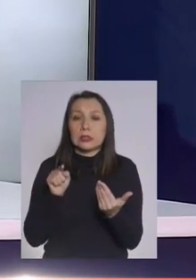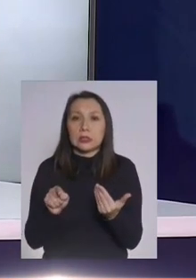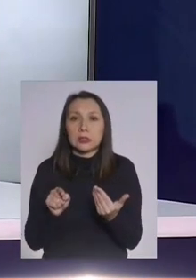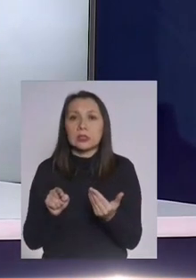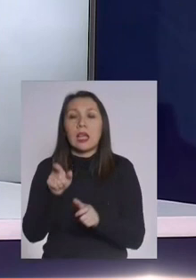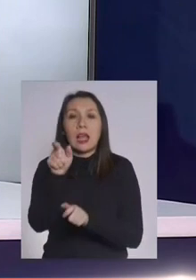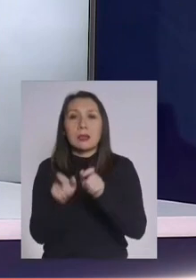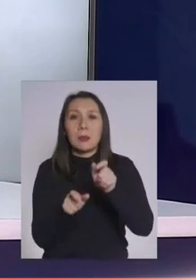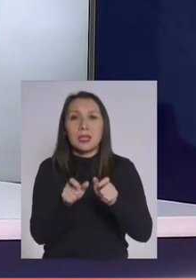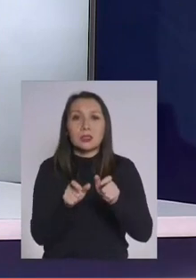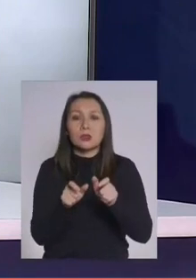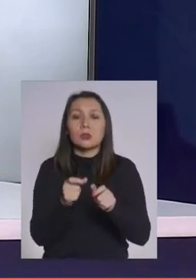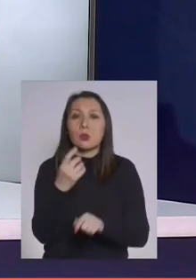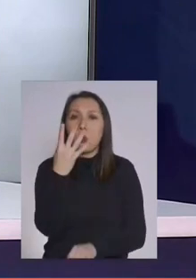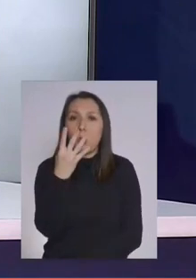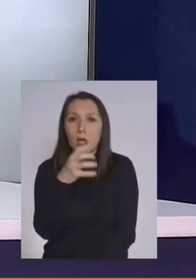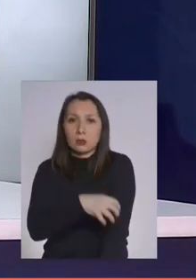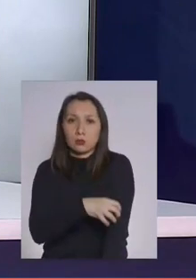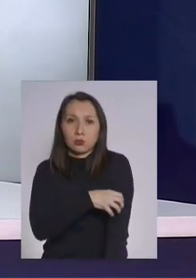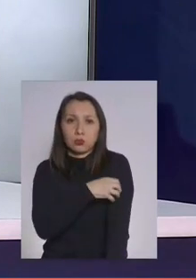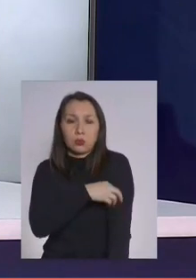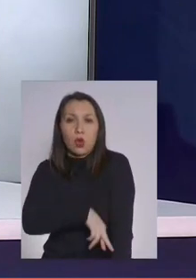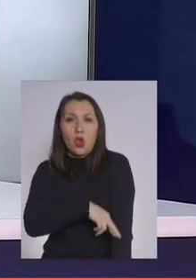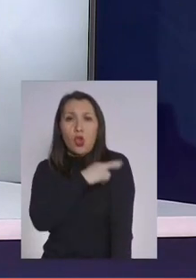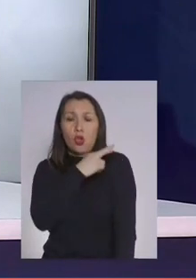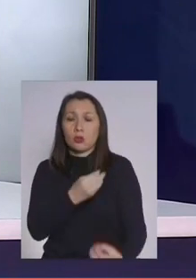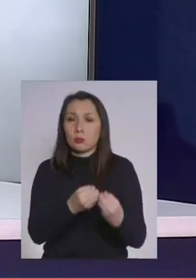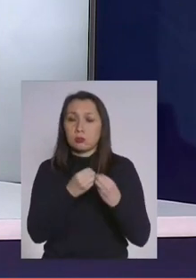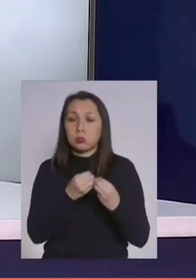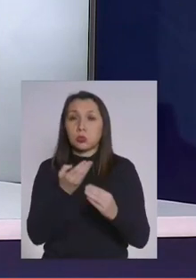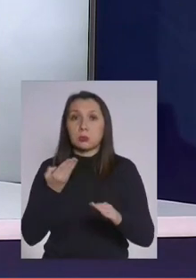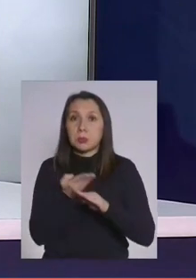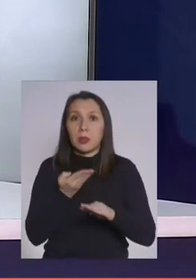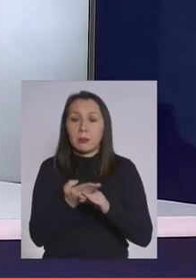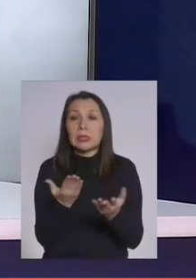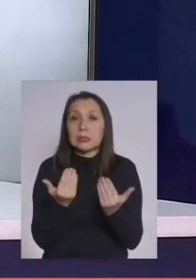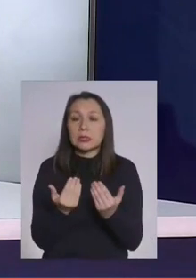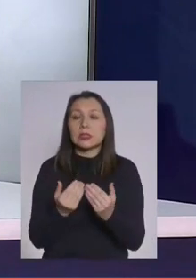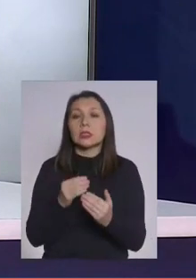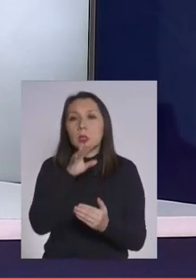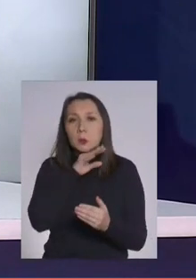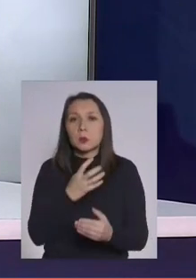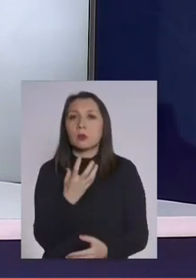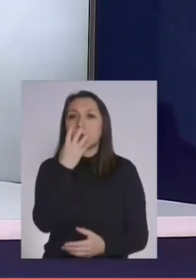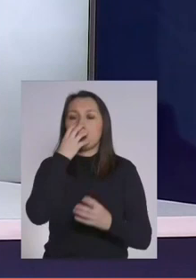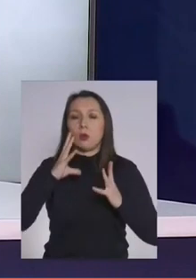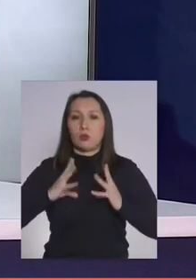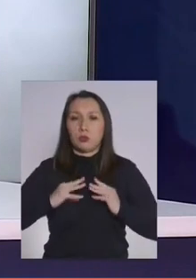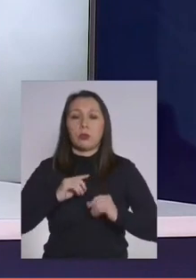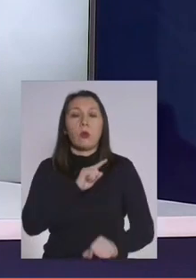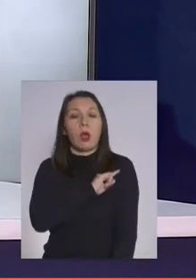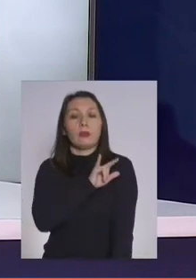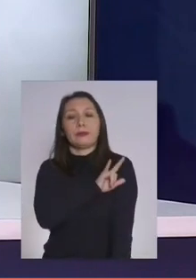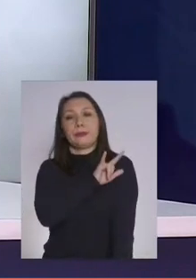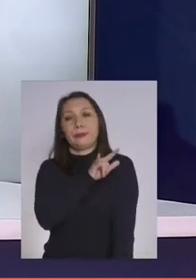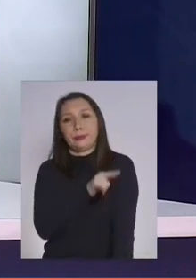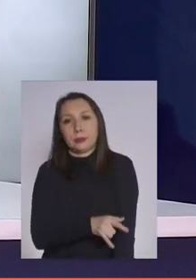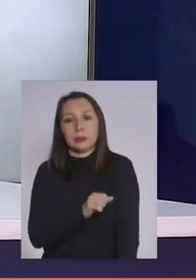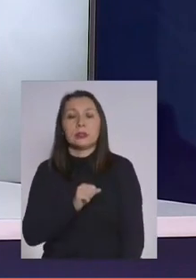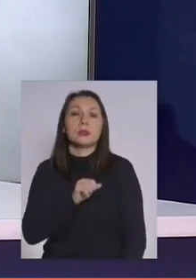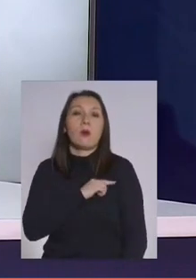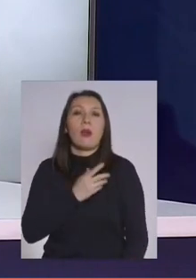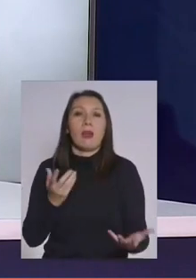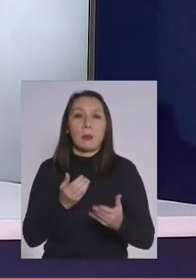las personas de las cuatro regiones del norte de nuestro país desde donde también estamos realizando traslados hacia santiago